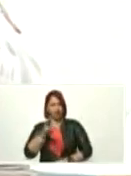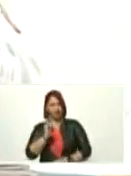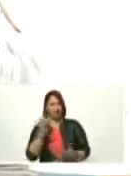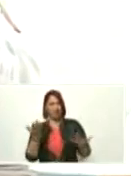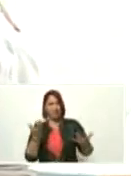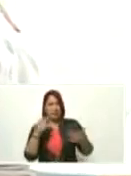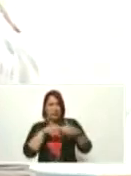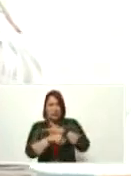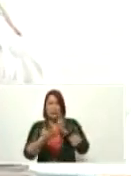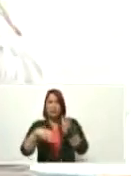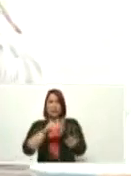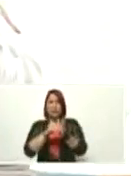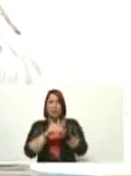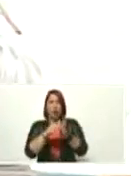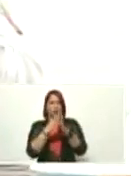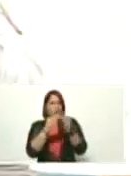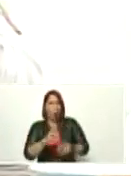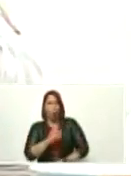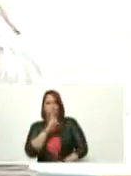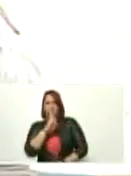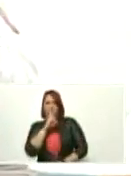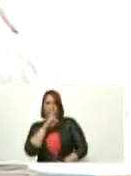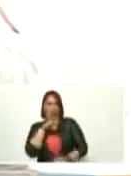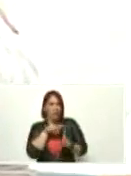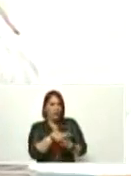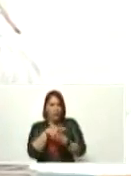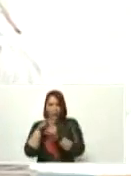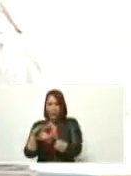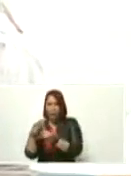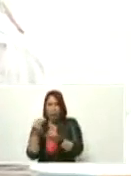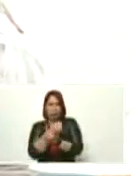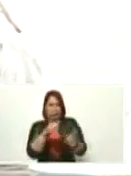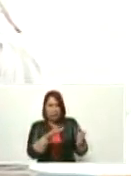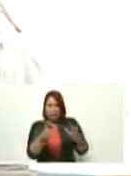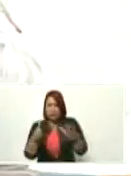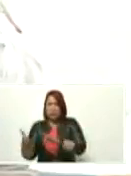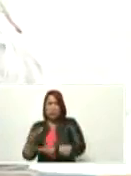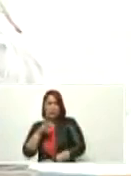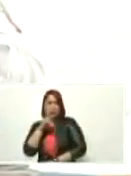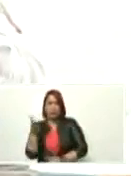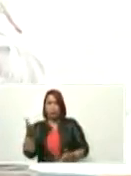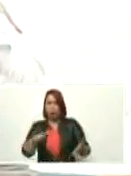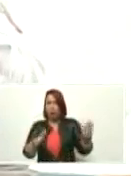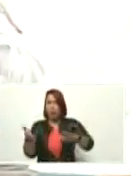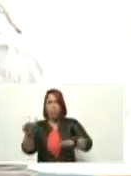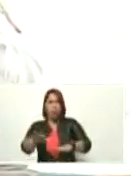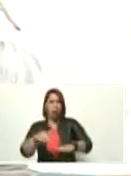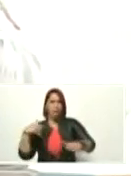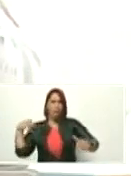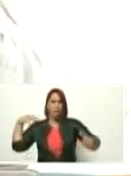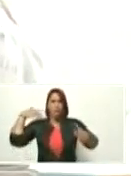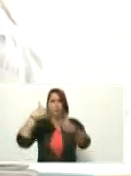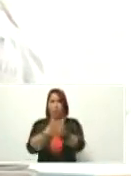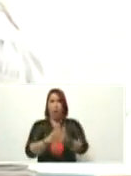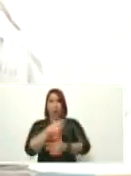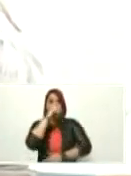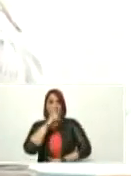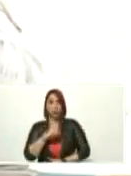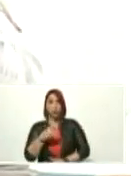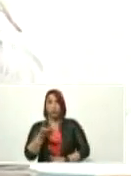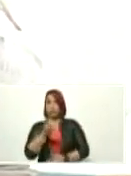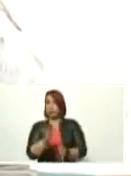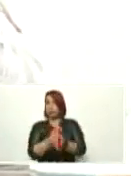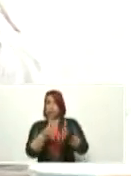y todas sus aberraciones, atrocidades y asesinatos a lo largo de estos años. Hay un gran